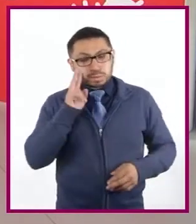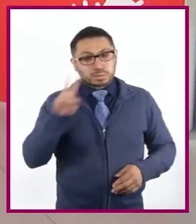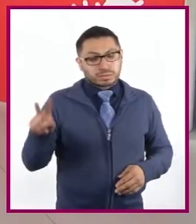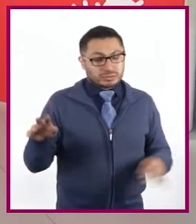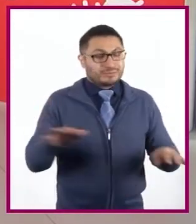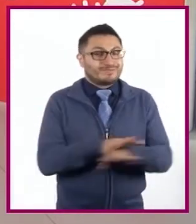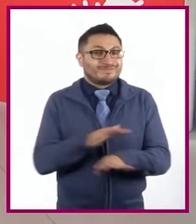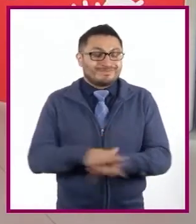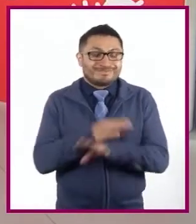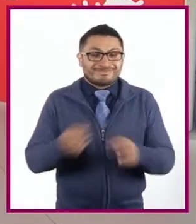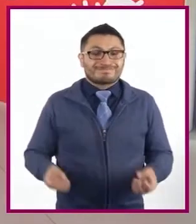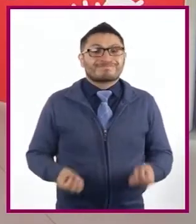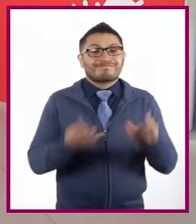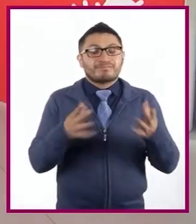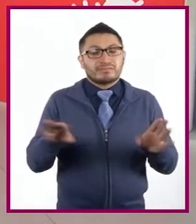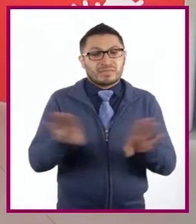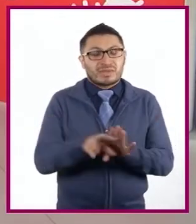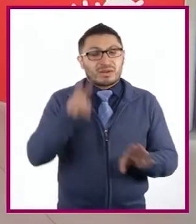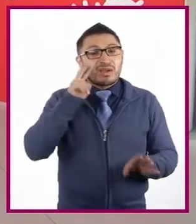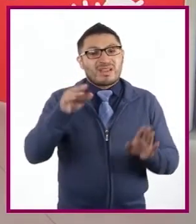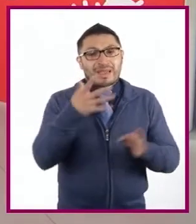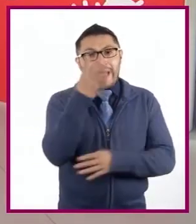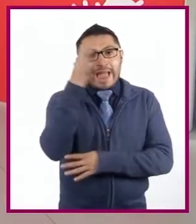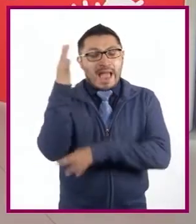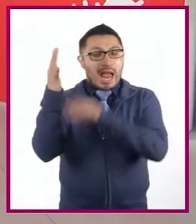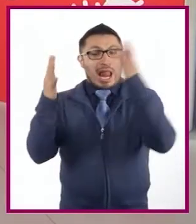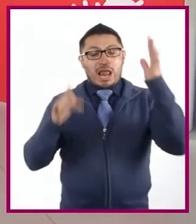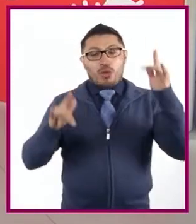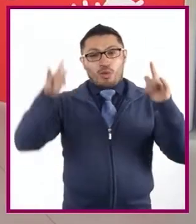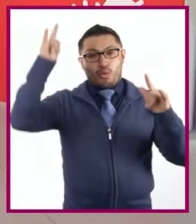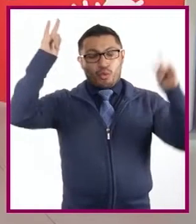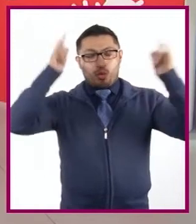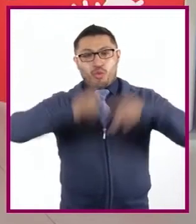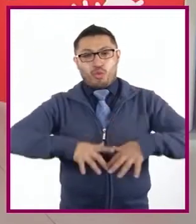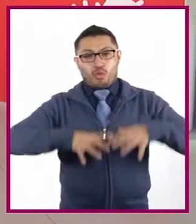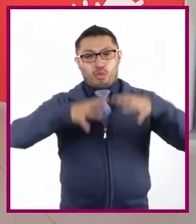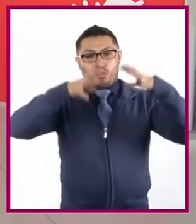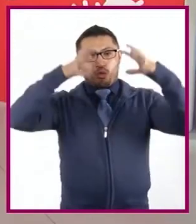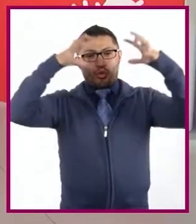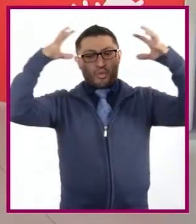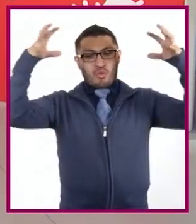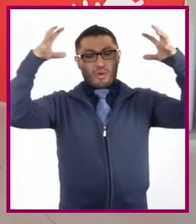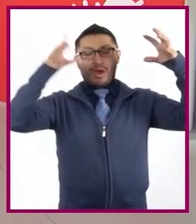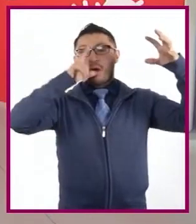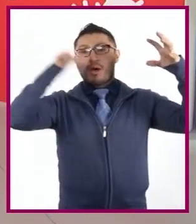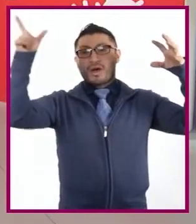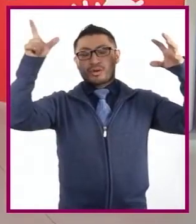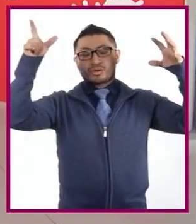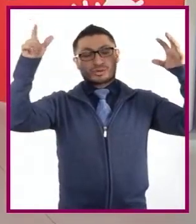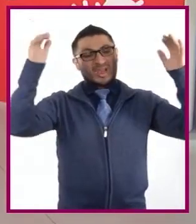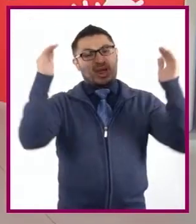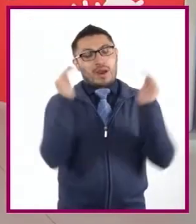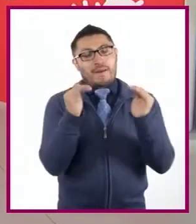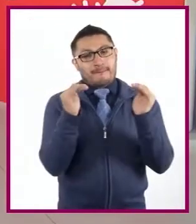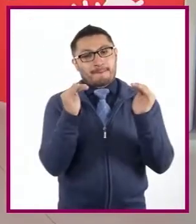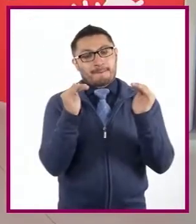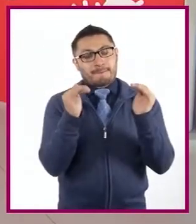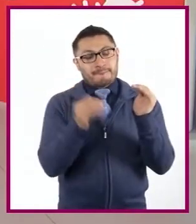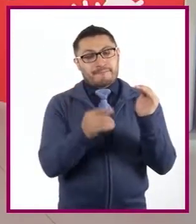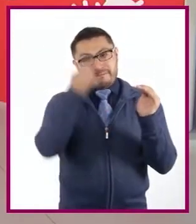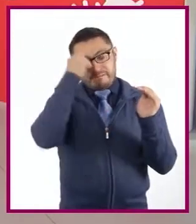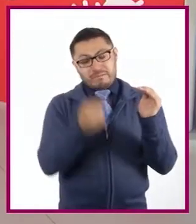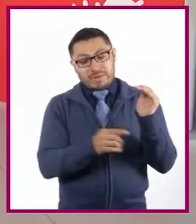observamos cuando aumentaba la población de árboles grandes. La luz es un factor limitativo para muchas